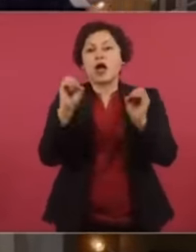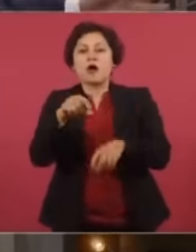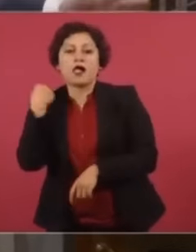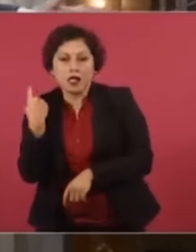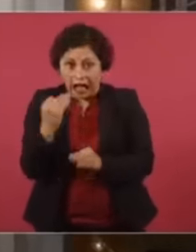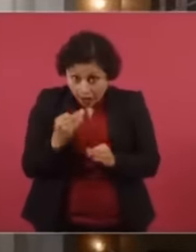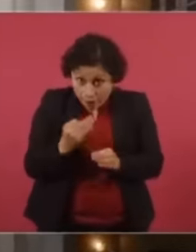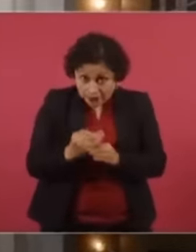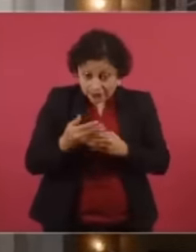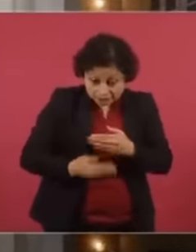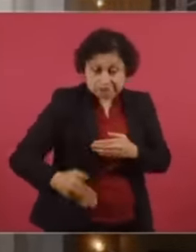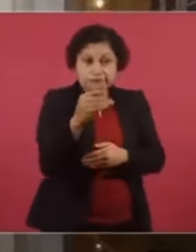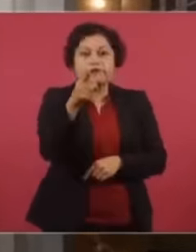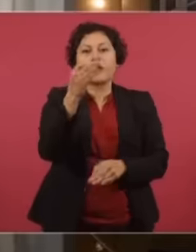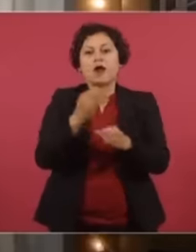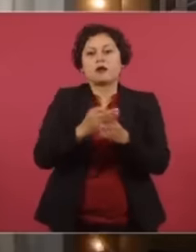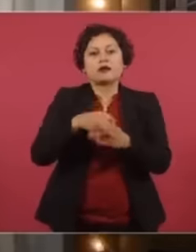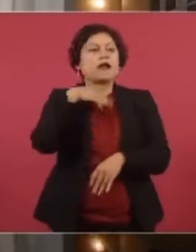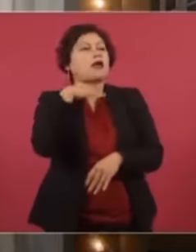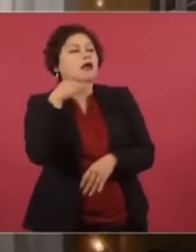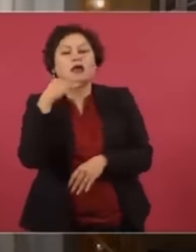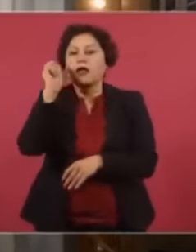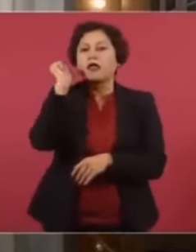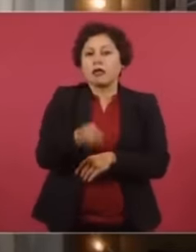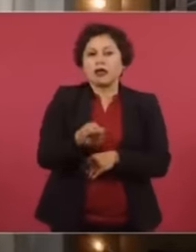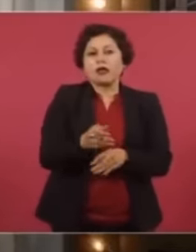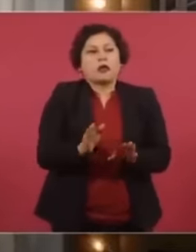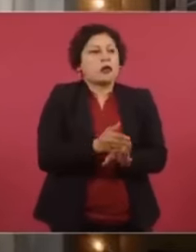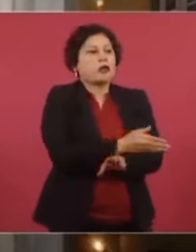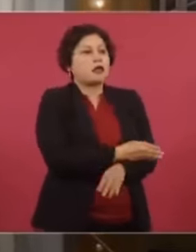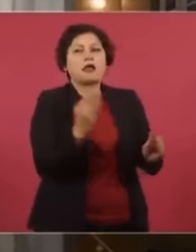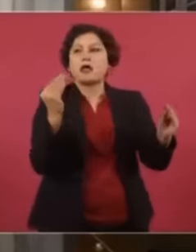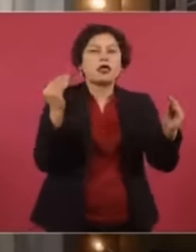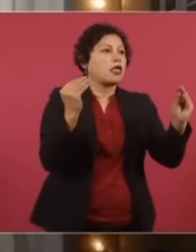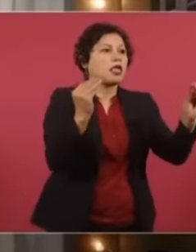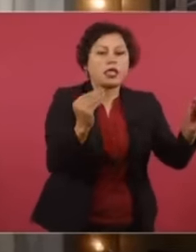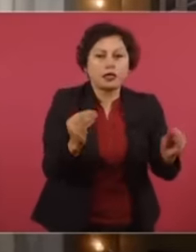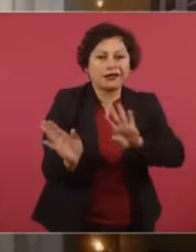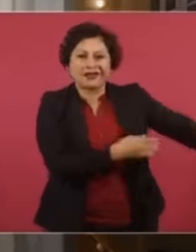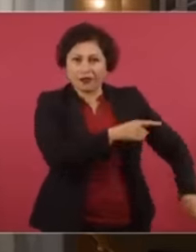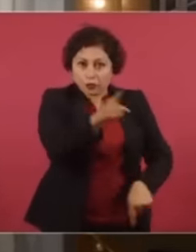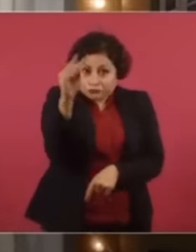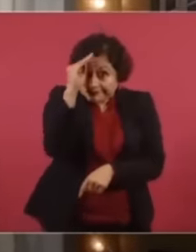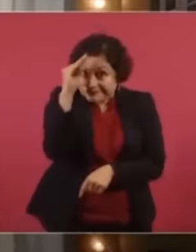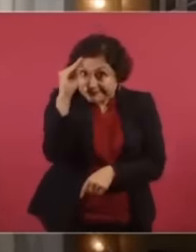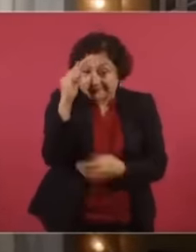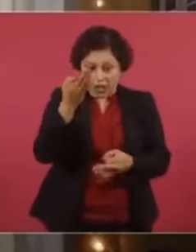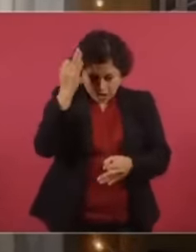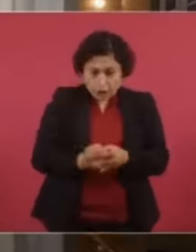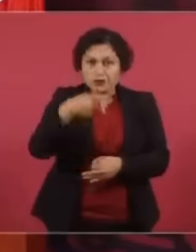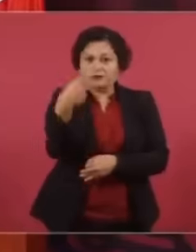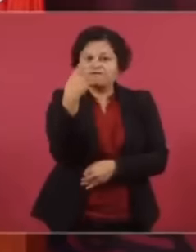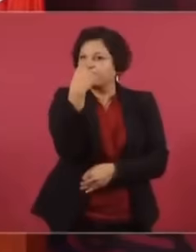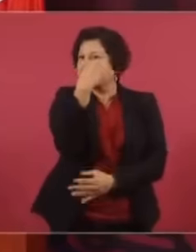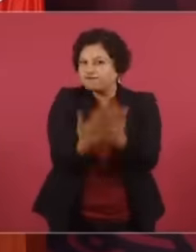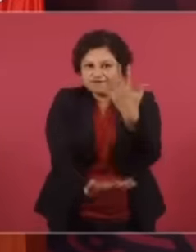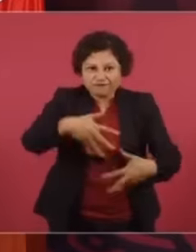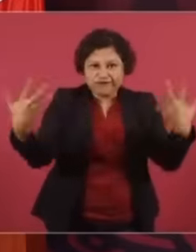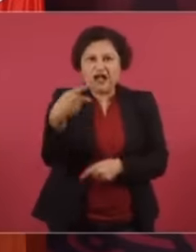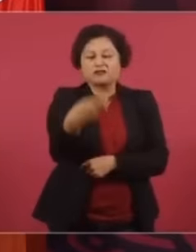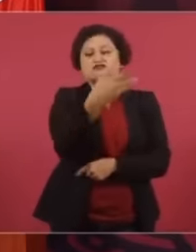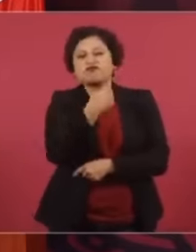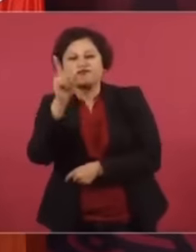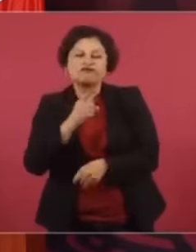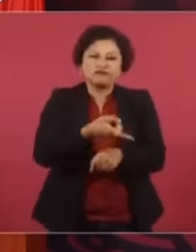vayan, no se me vayan con las putas fintas de los tiempos y la narrativa, por Dios. La narrativa son ustedes, cabrones. Este tiempo es su tiempo, mis cabronas. Que se sepa